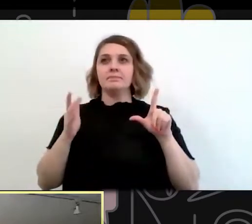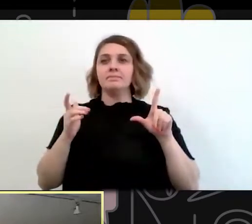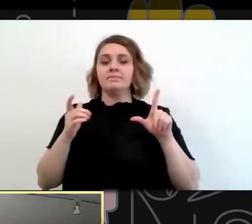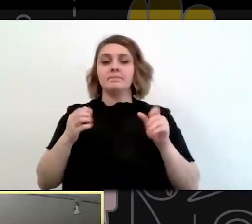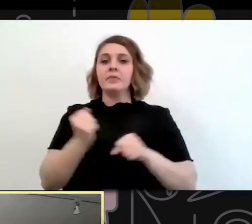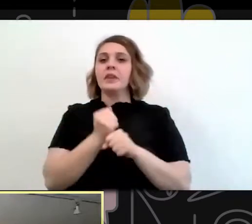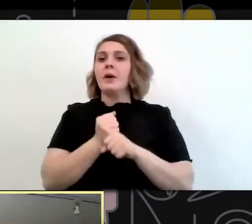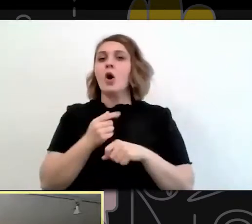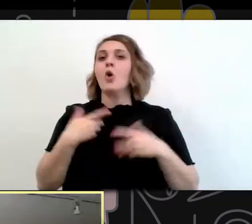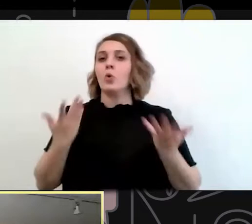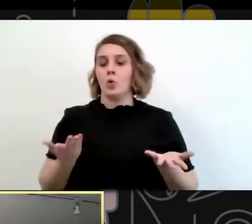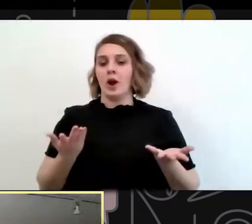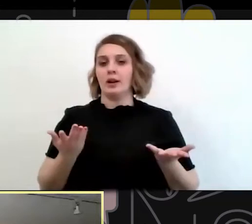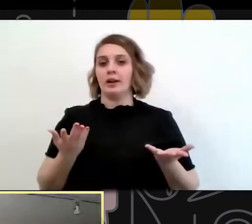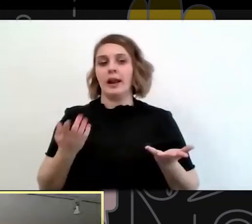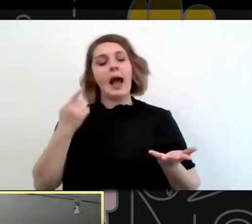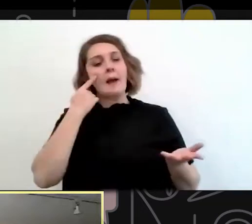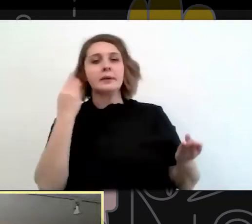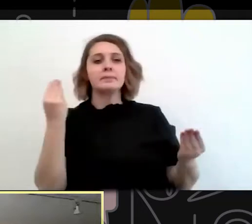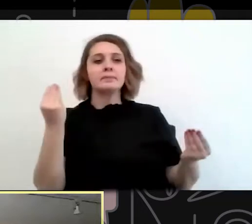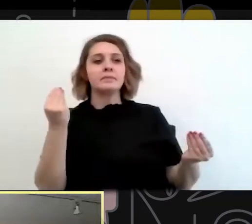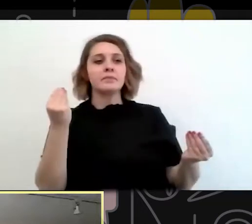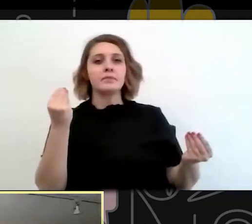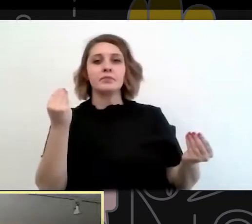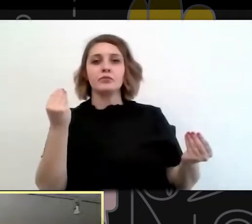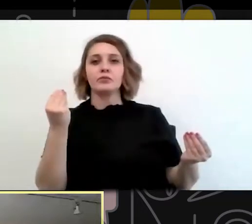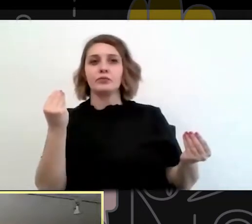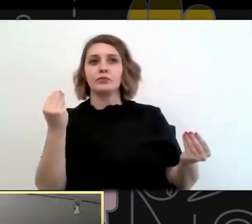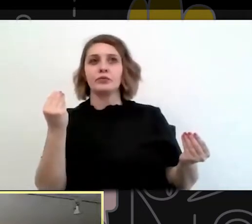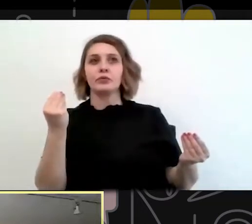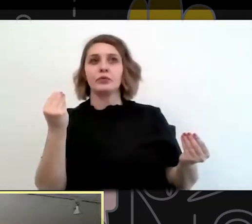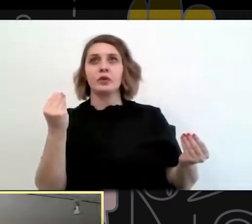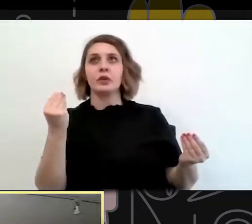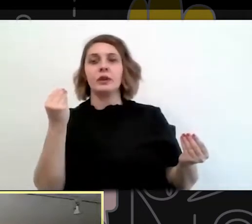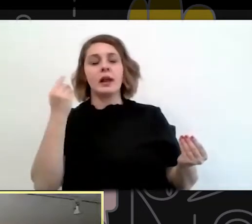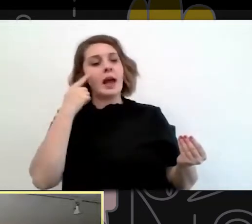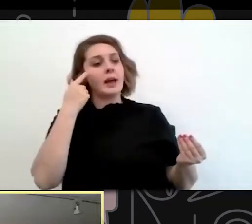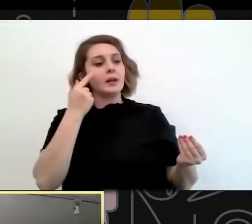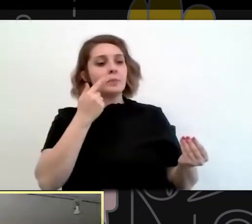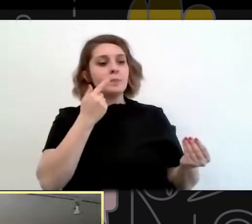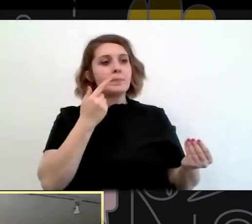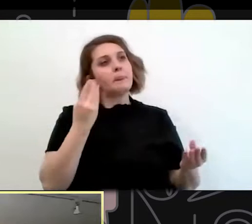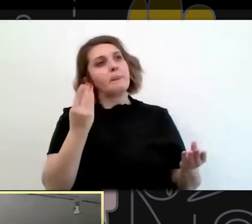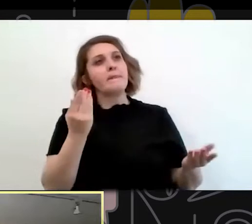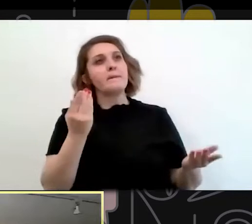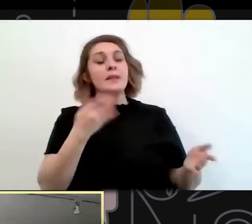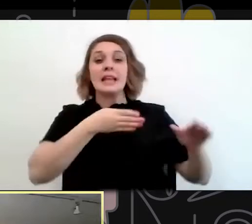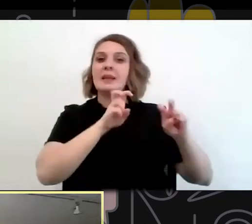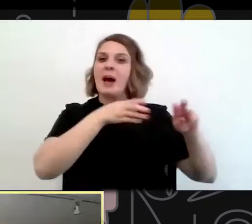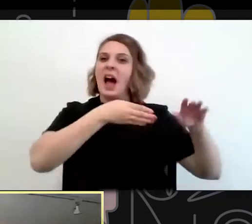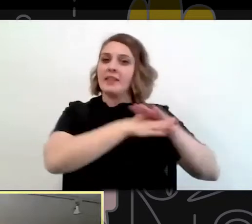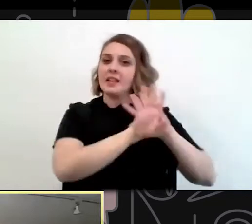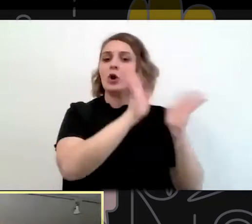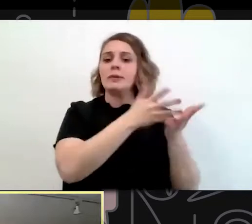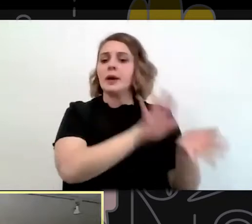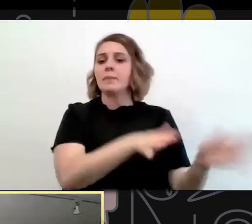es ver de qué manera se está teniendo en cuenta y aplicando la accesibilidad universal,